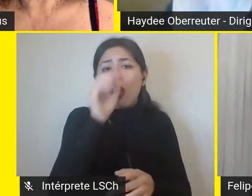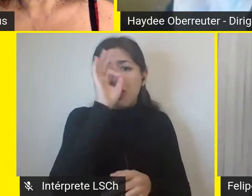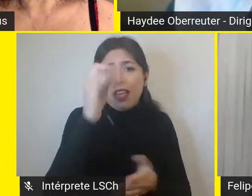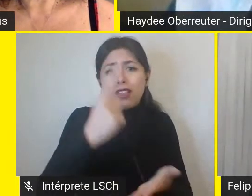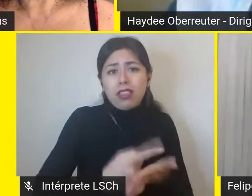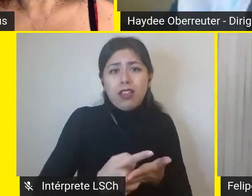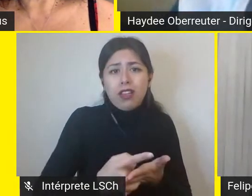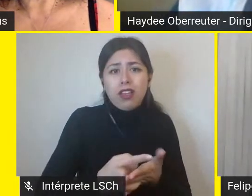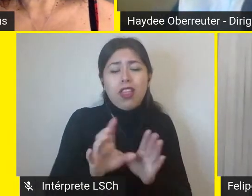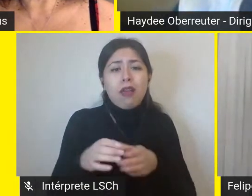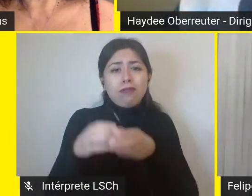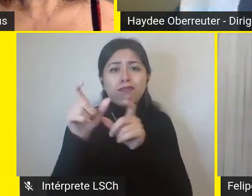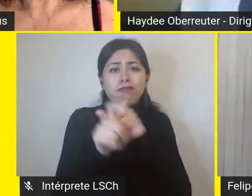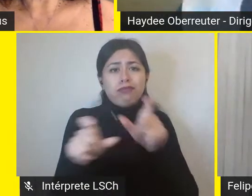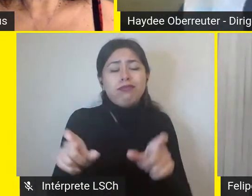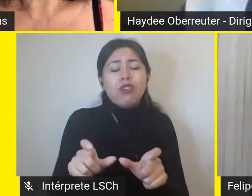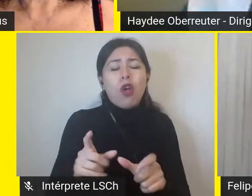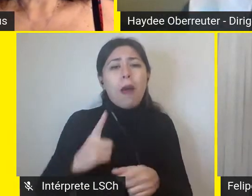del poder.